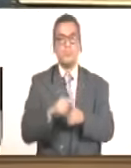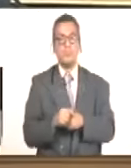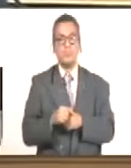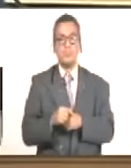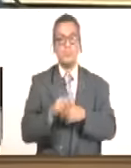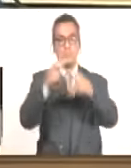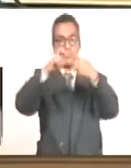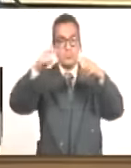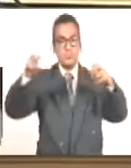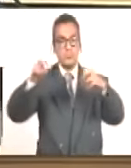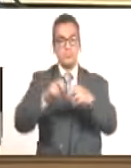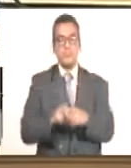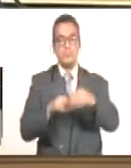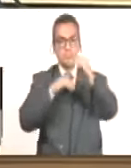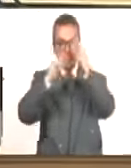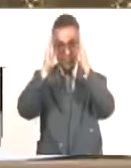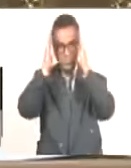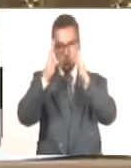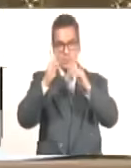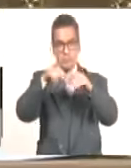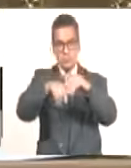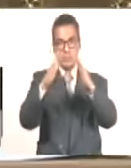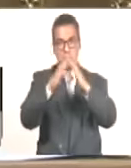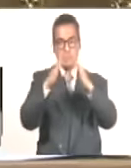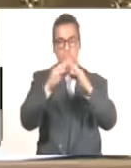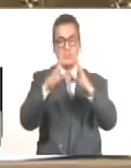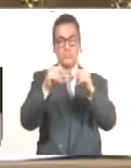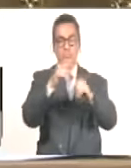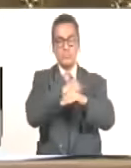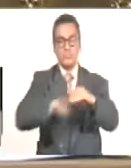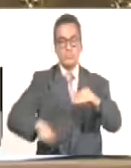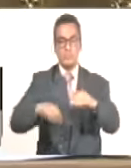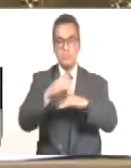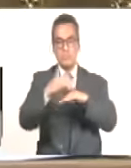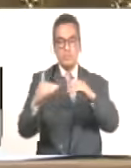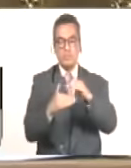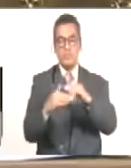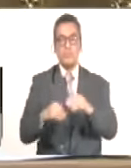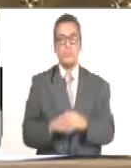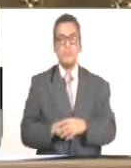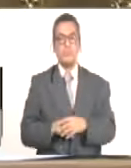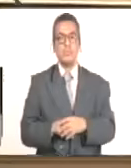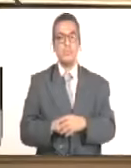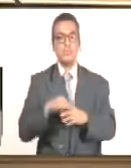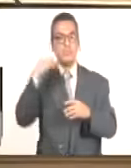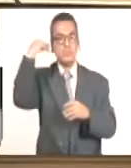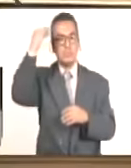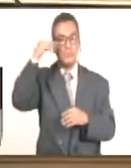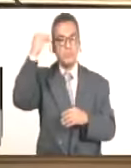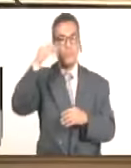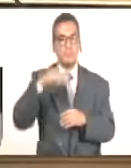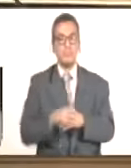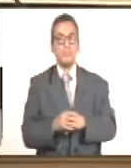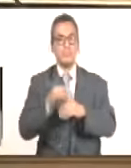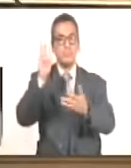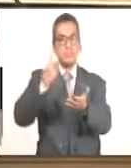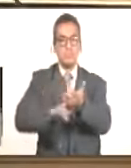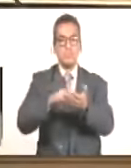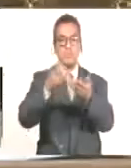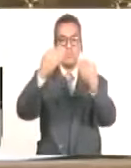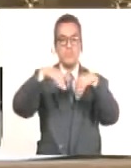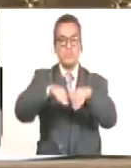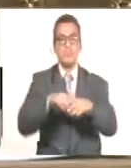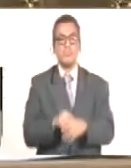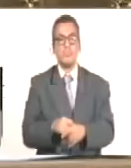términos. Epígrafe, atención domiciliaria. Es todo, ciudadano vicepresidente. En consideración, aprobado. Siguiente.